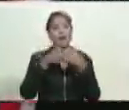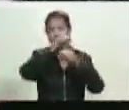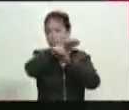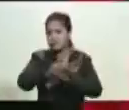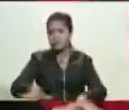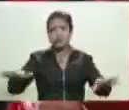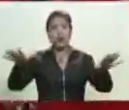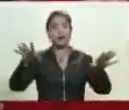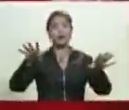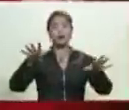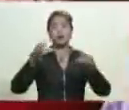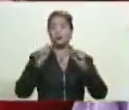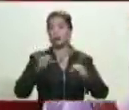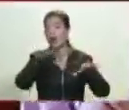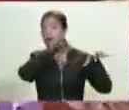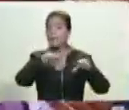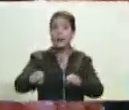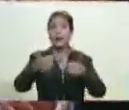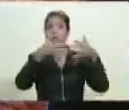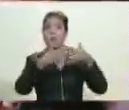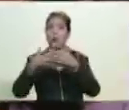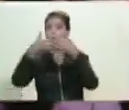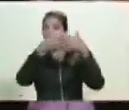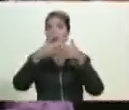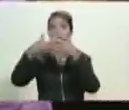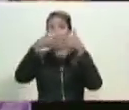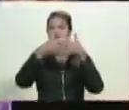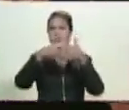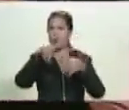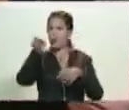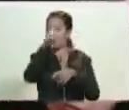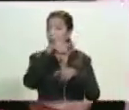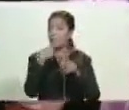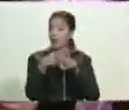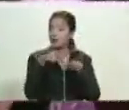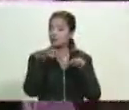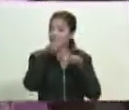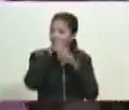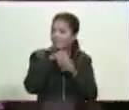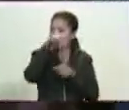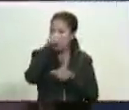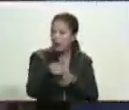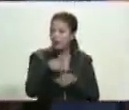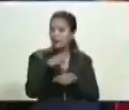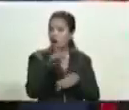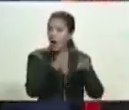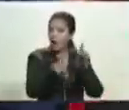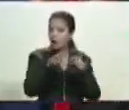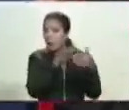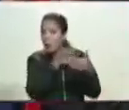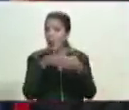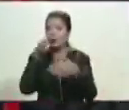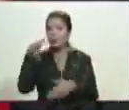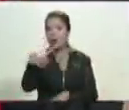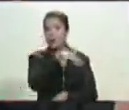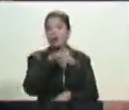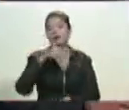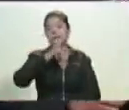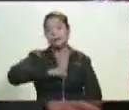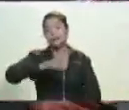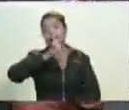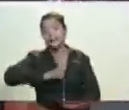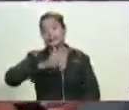desatado el imperialismo norteamericano con sus lacayos internos contra el pueblo que ha